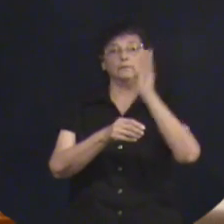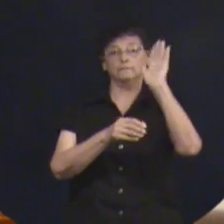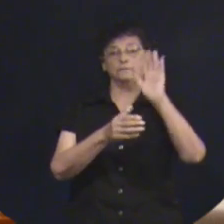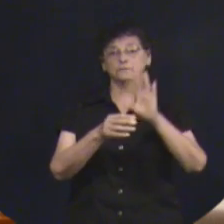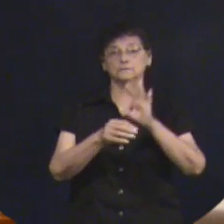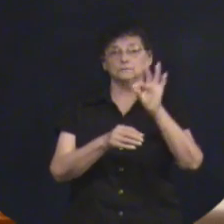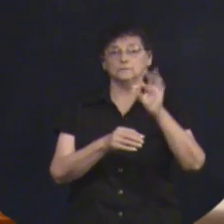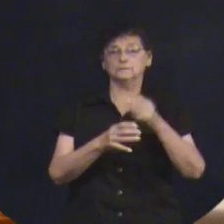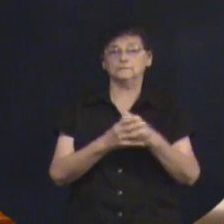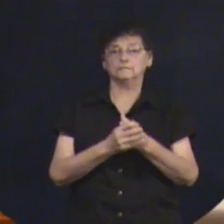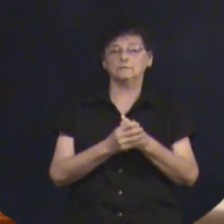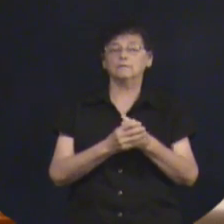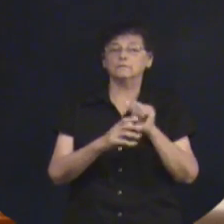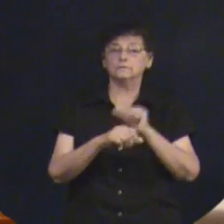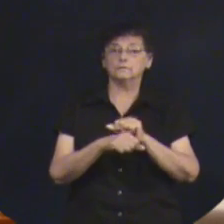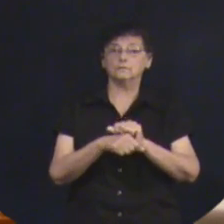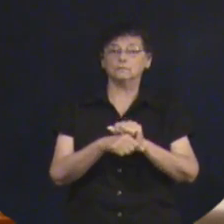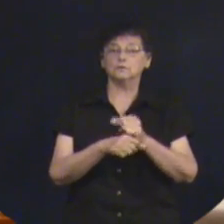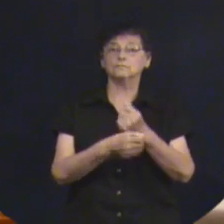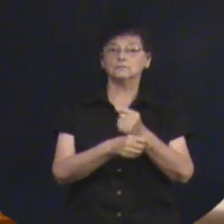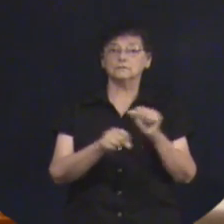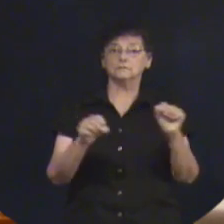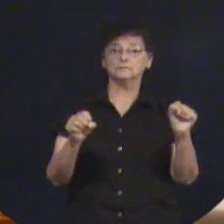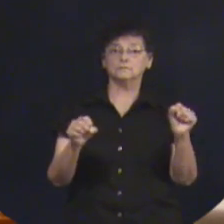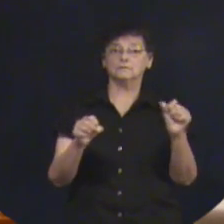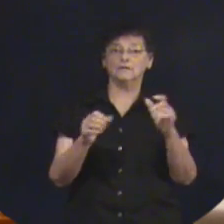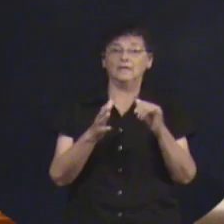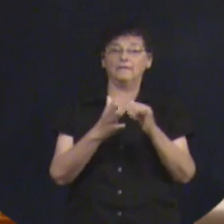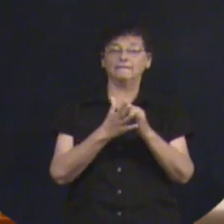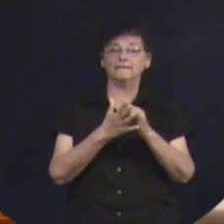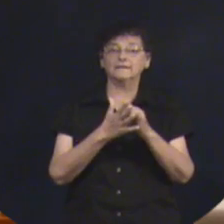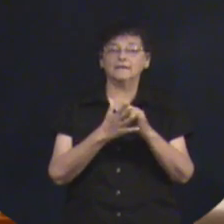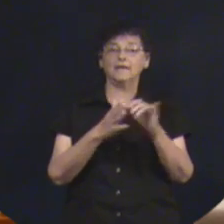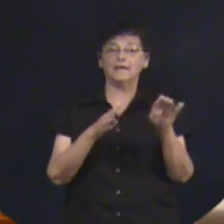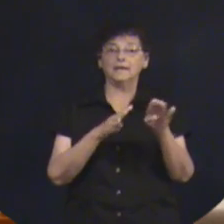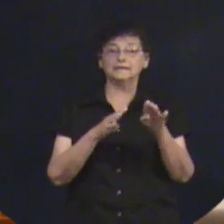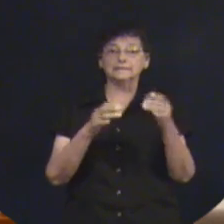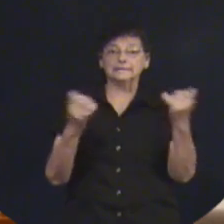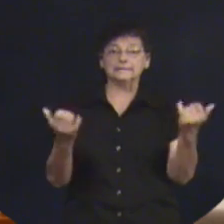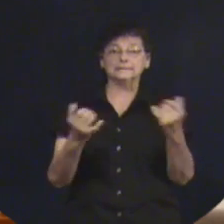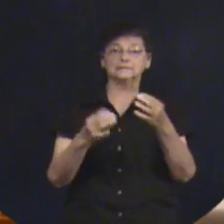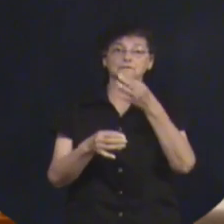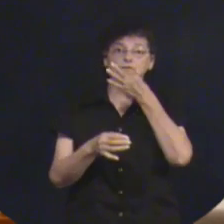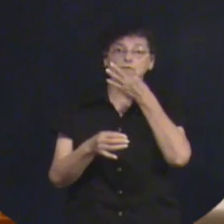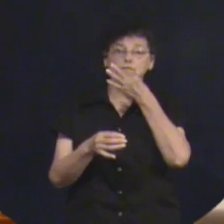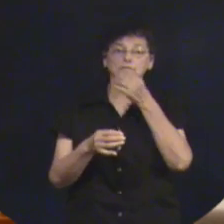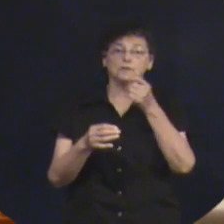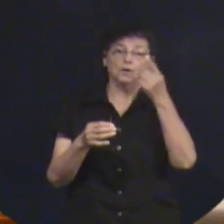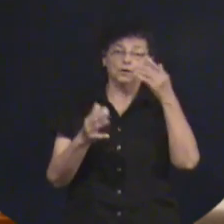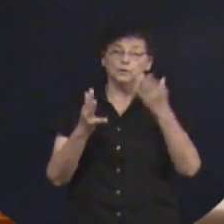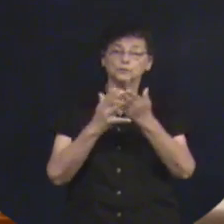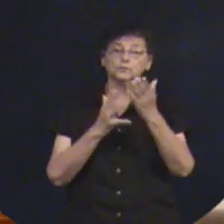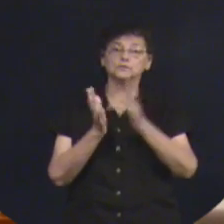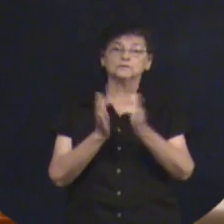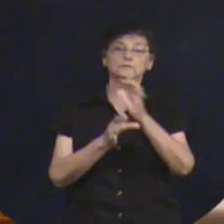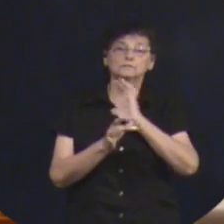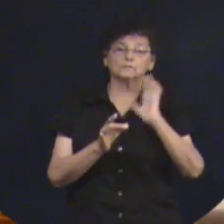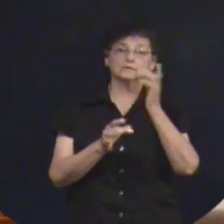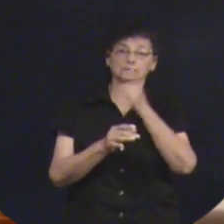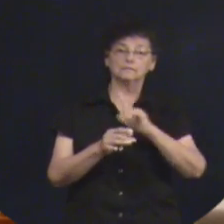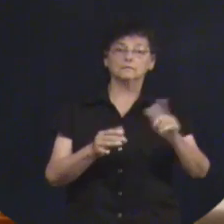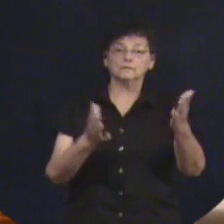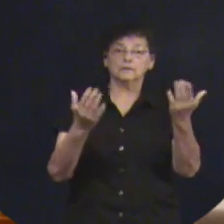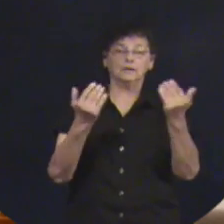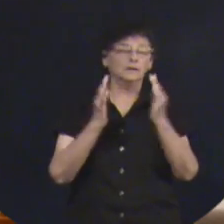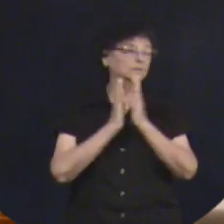Espíritu la obra redentora que se actualiza en esta Eucaristía. Por Jesucristo nuestro